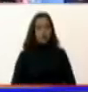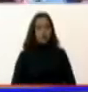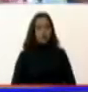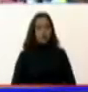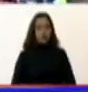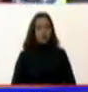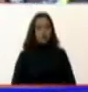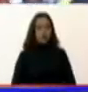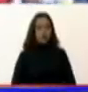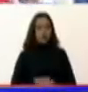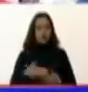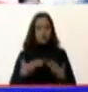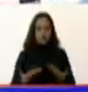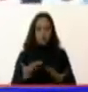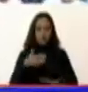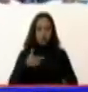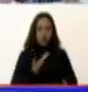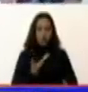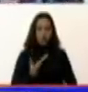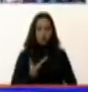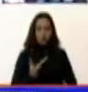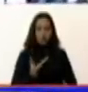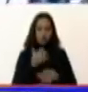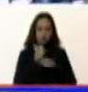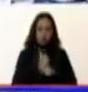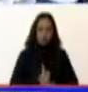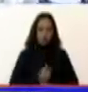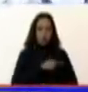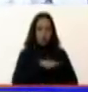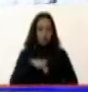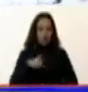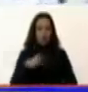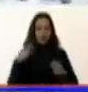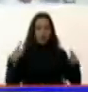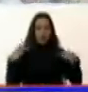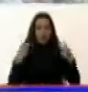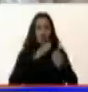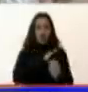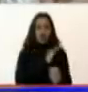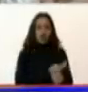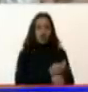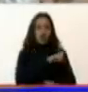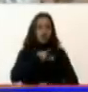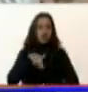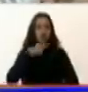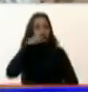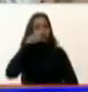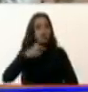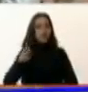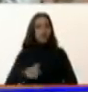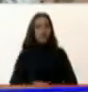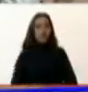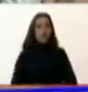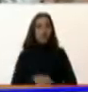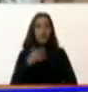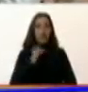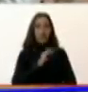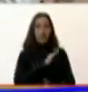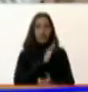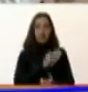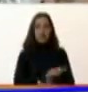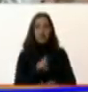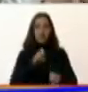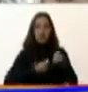qué? Para confiar en nuestra victoria, en la fuerza de nuestros pueblos. Ellos tienen la fuerza